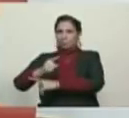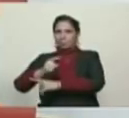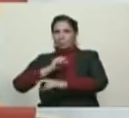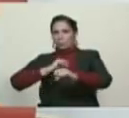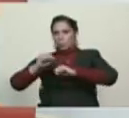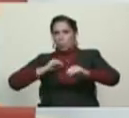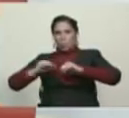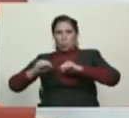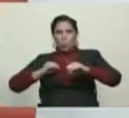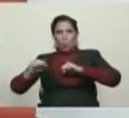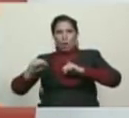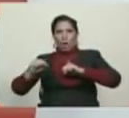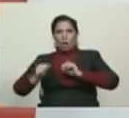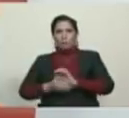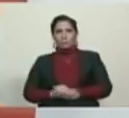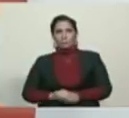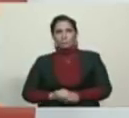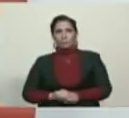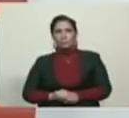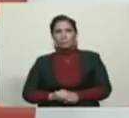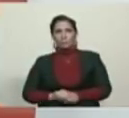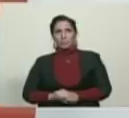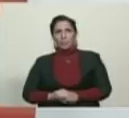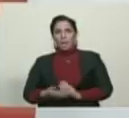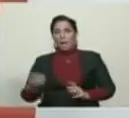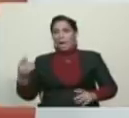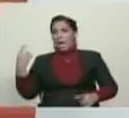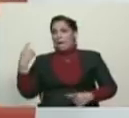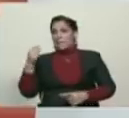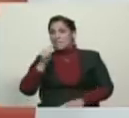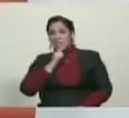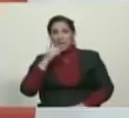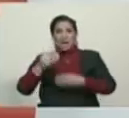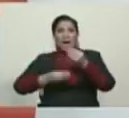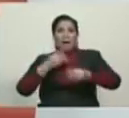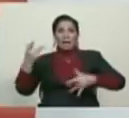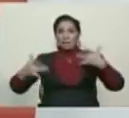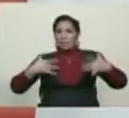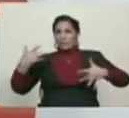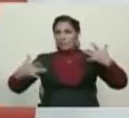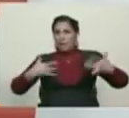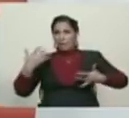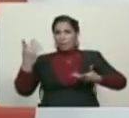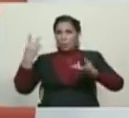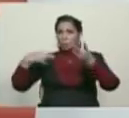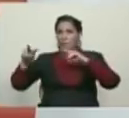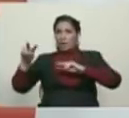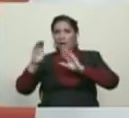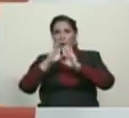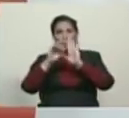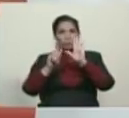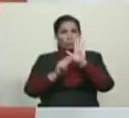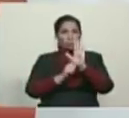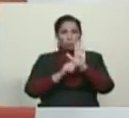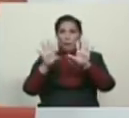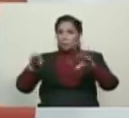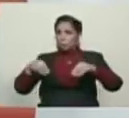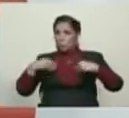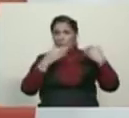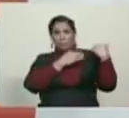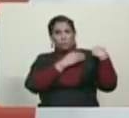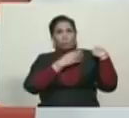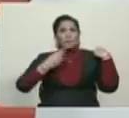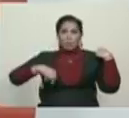Y el que participe en actividades contrarias a la Constitución, que asuma su responsabilidad, que nosotros asumimos la nuestra. Y